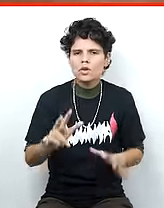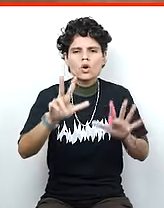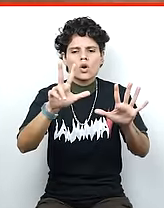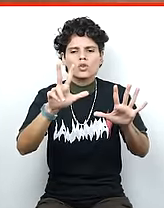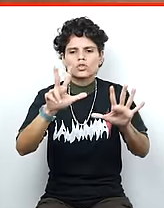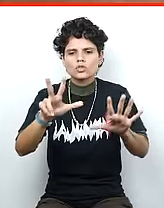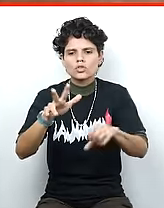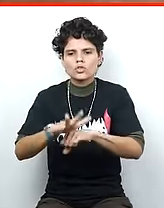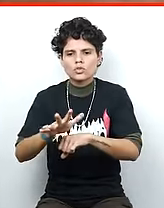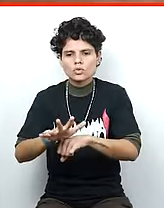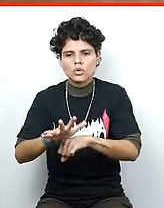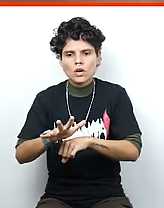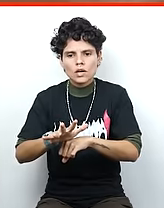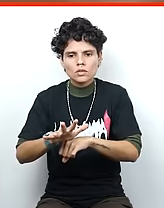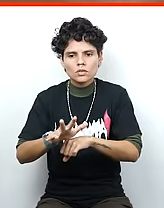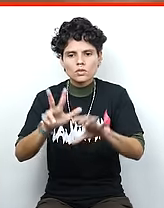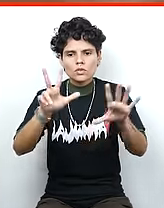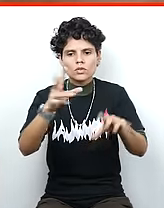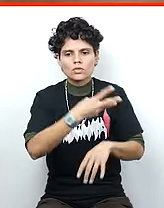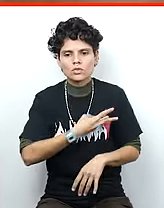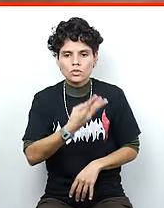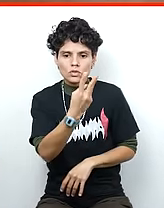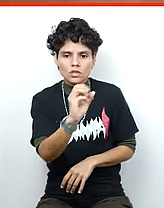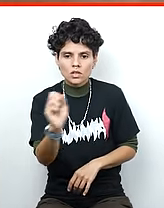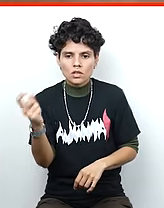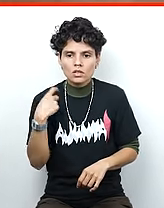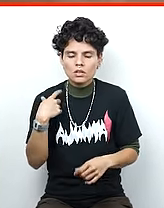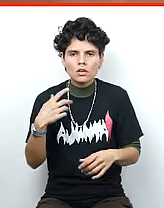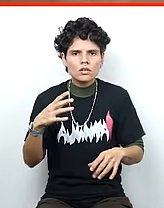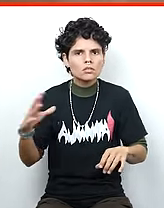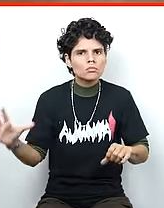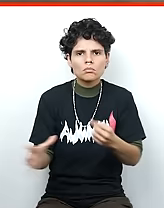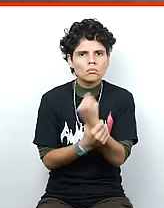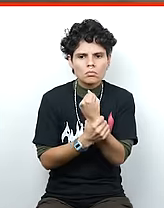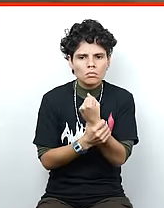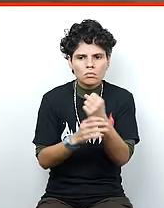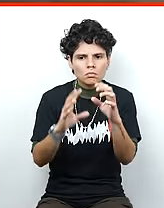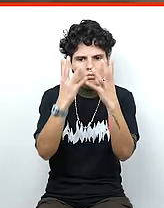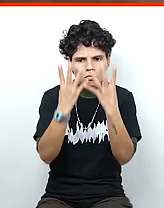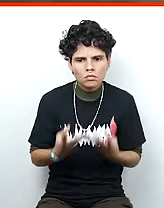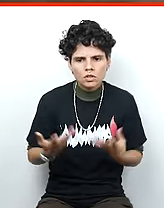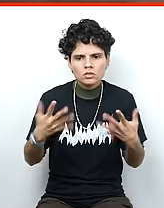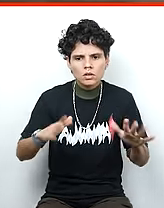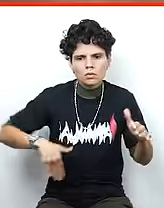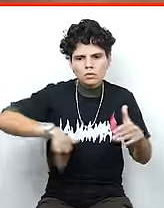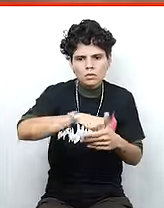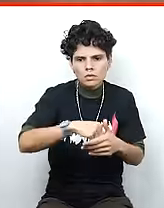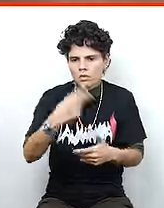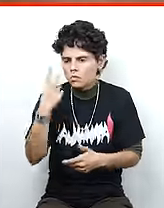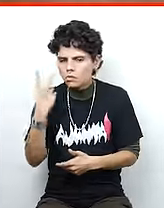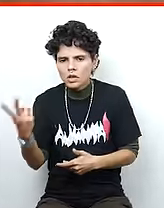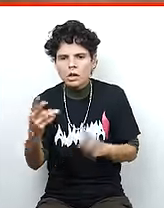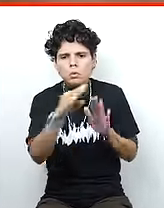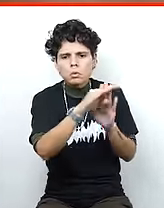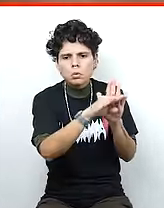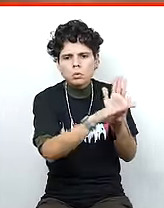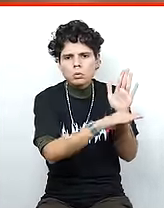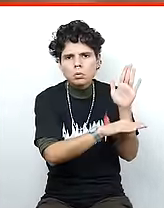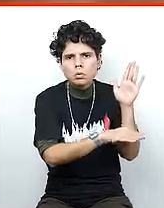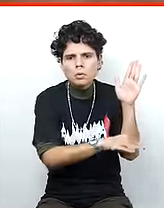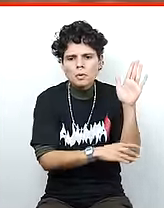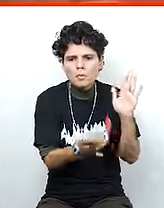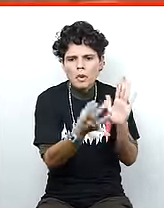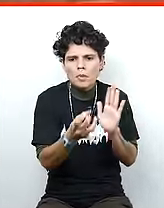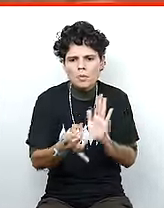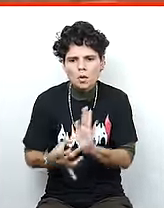allá a las 8 y cuarto, 8:30 y ya estaba en cana. Yo. Los guanes me dijeron, no, ya, estáis deportados, si mira todo este récord criminal que tenéis. Yo le dije,